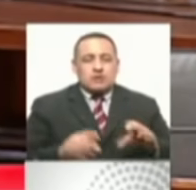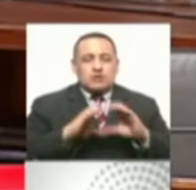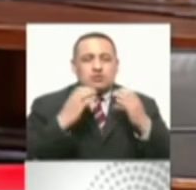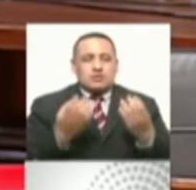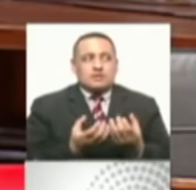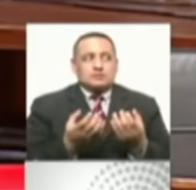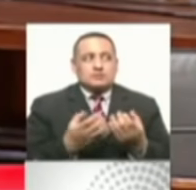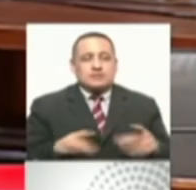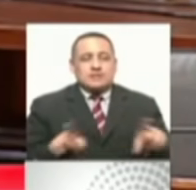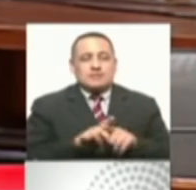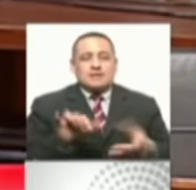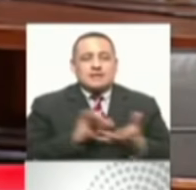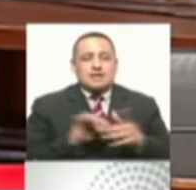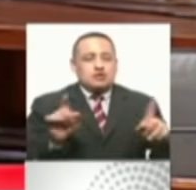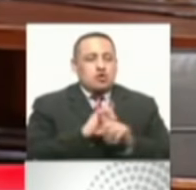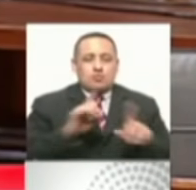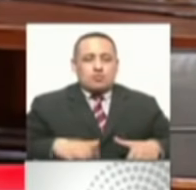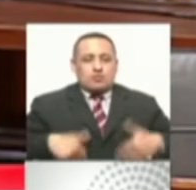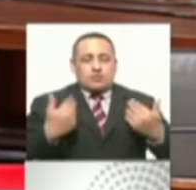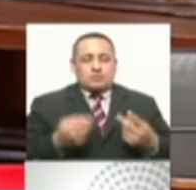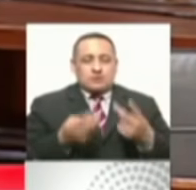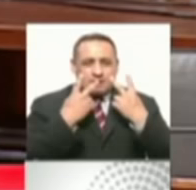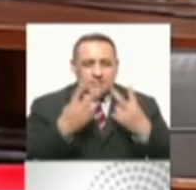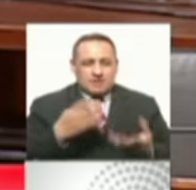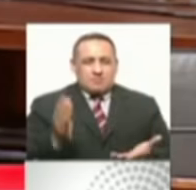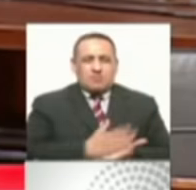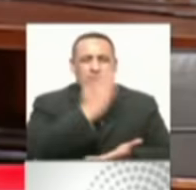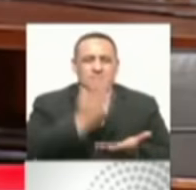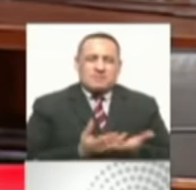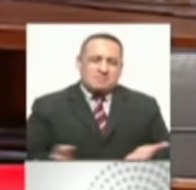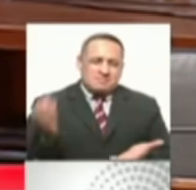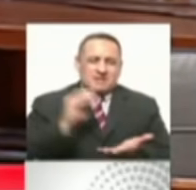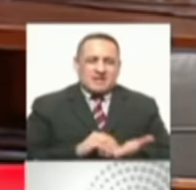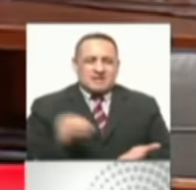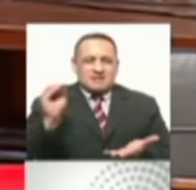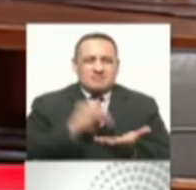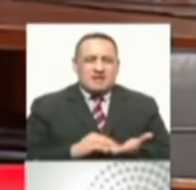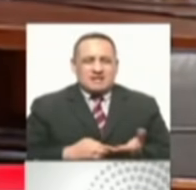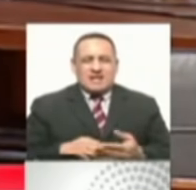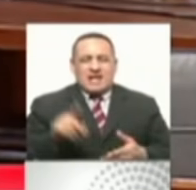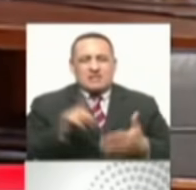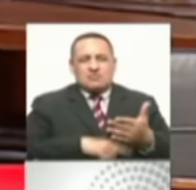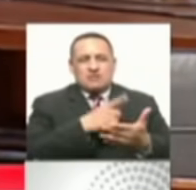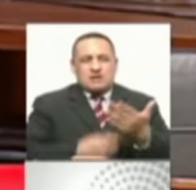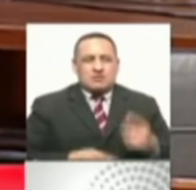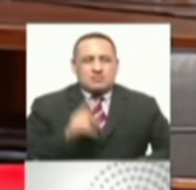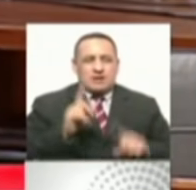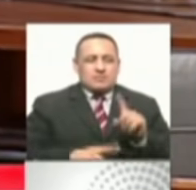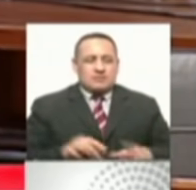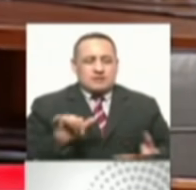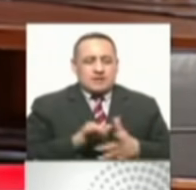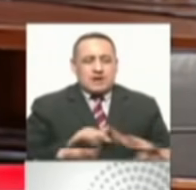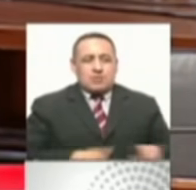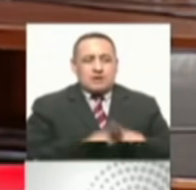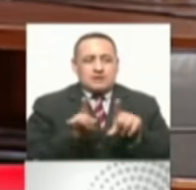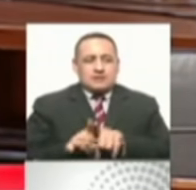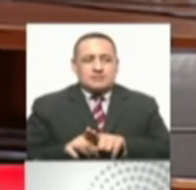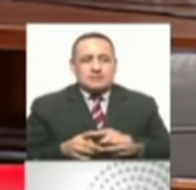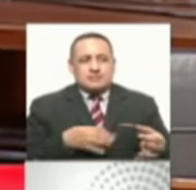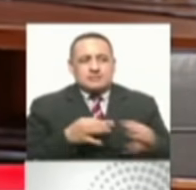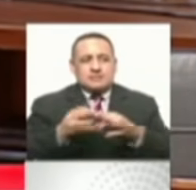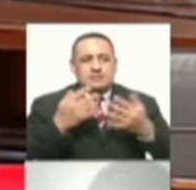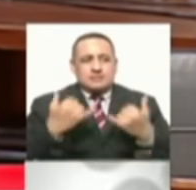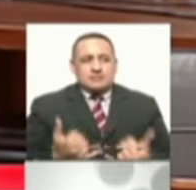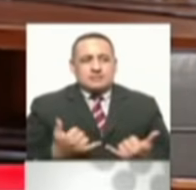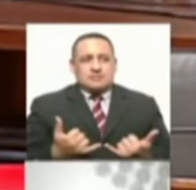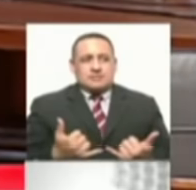con anuncios de choque de trenes, anuncios de una censura que ciertamente ya no es